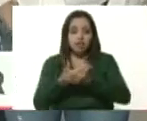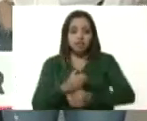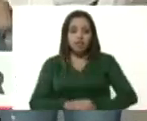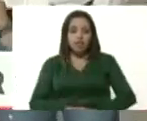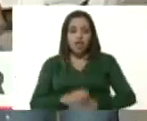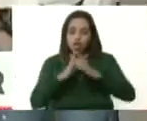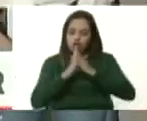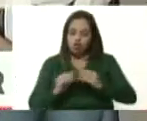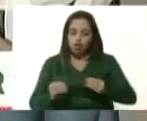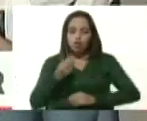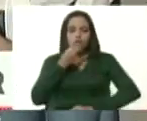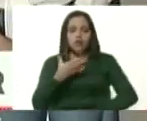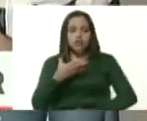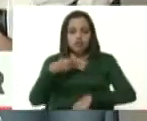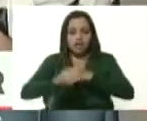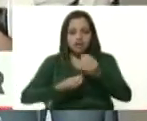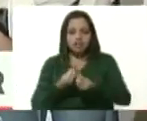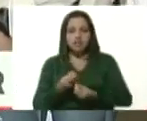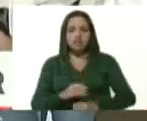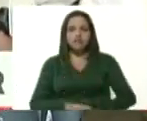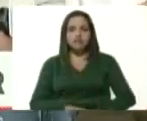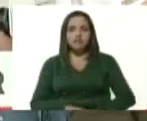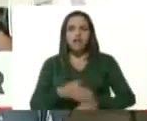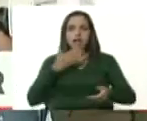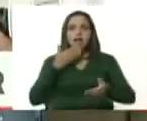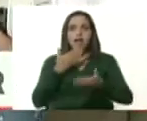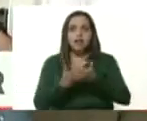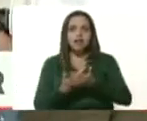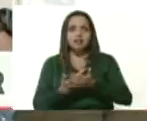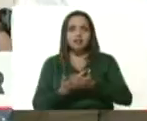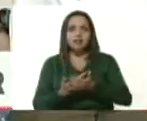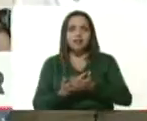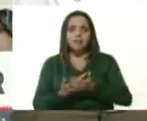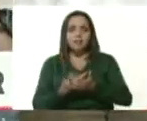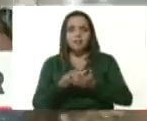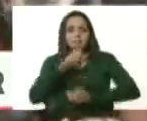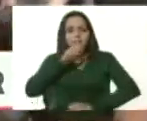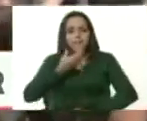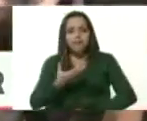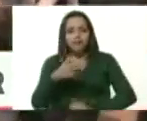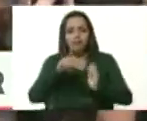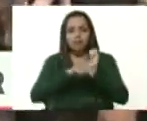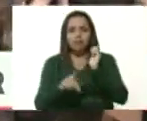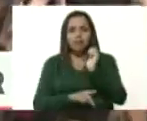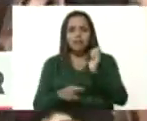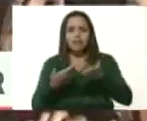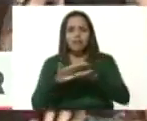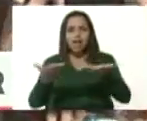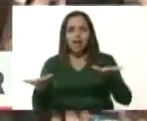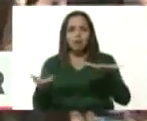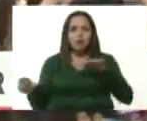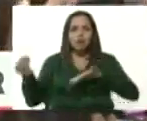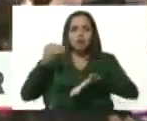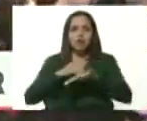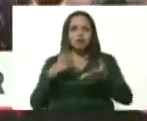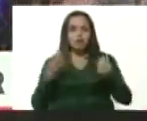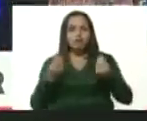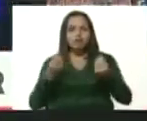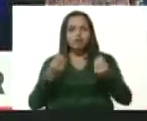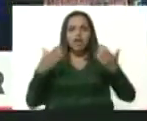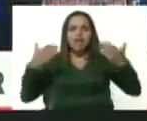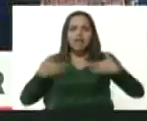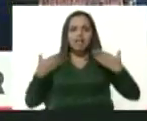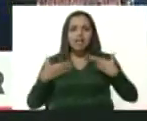las cosas buenas que nos están pasando. Le agradece este maravilloso parque que le dará otra vez mucha alegría a